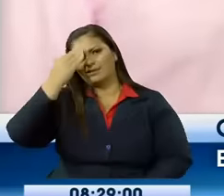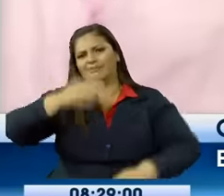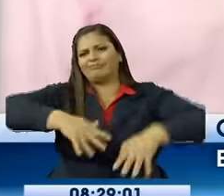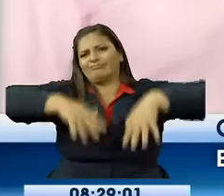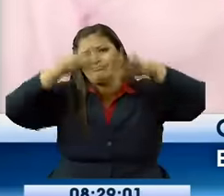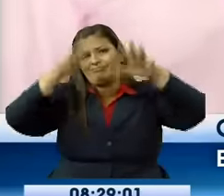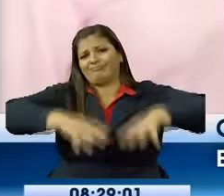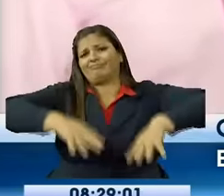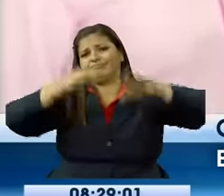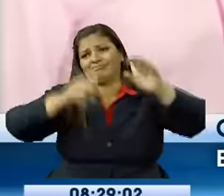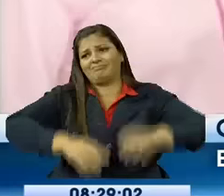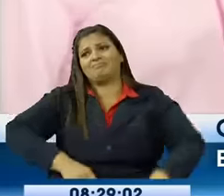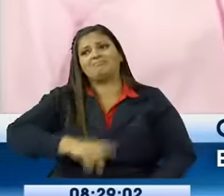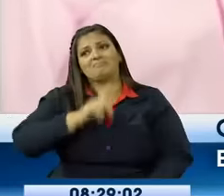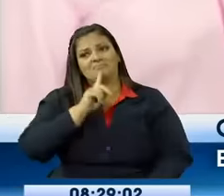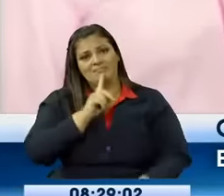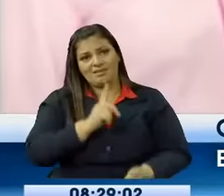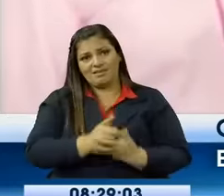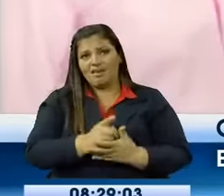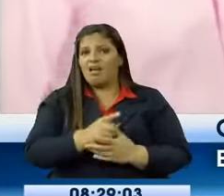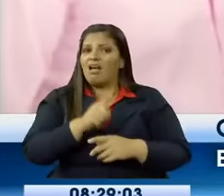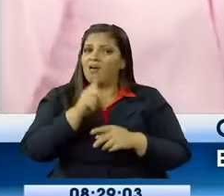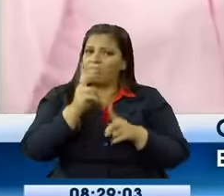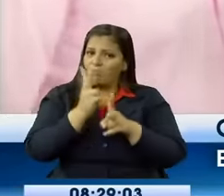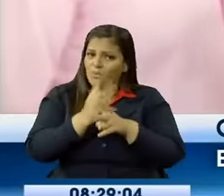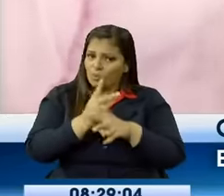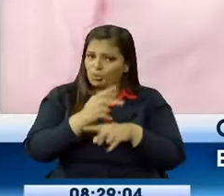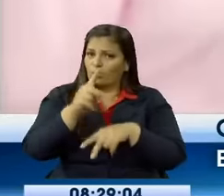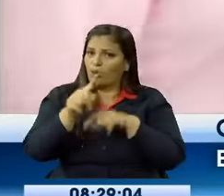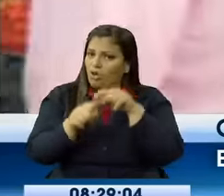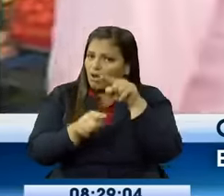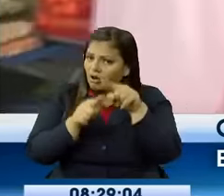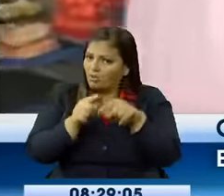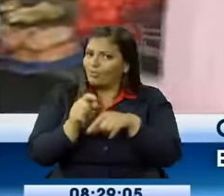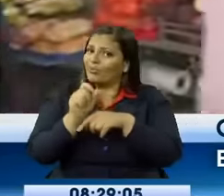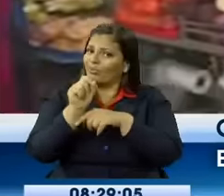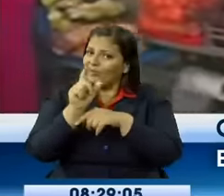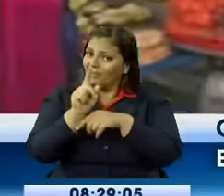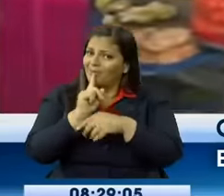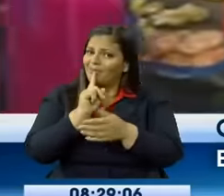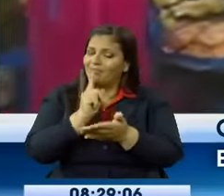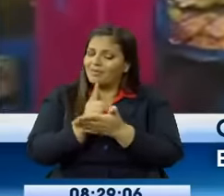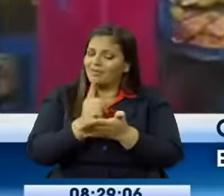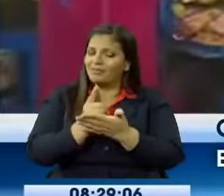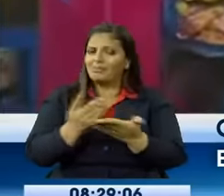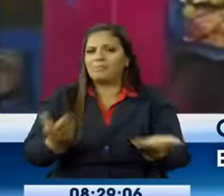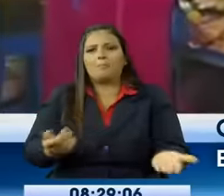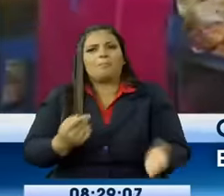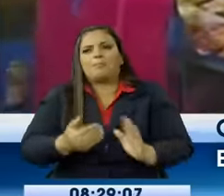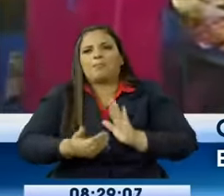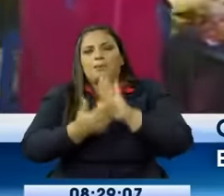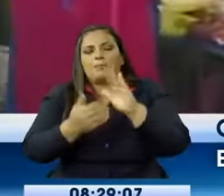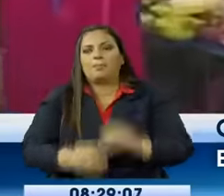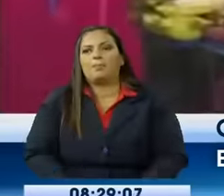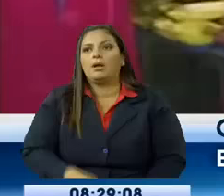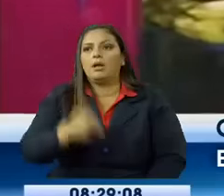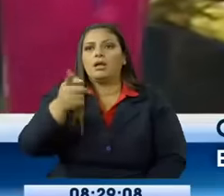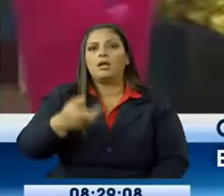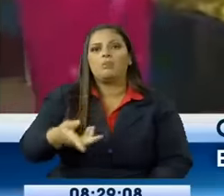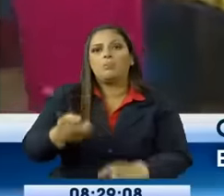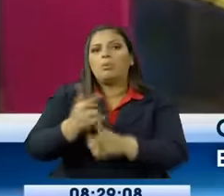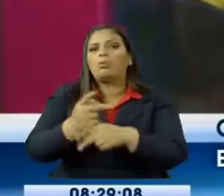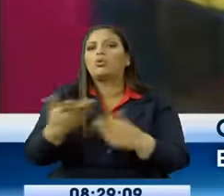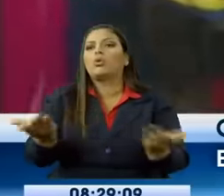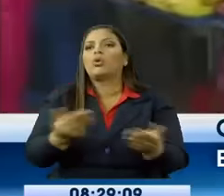afecta en el incremento de ciertos precios, sobre todo por la ubicación, la georreferenciación de donde se producen estos precios. Más o menos